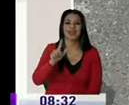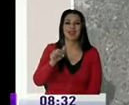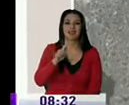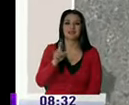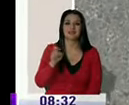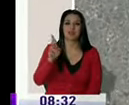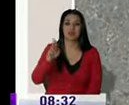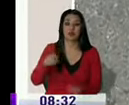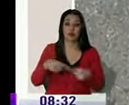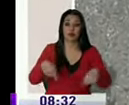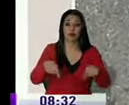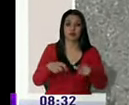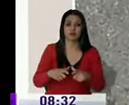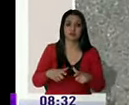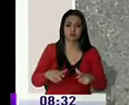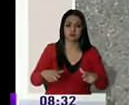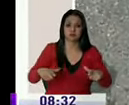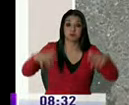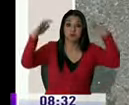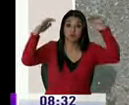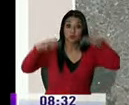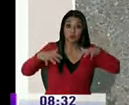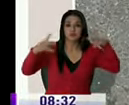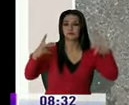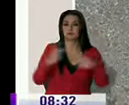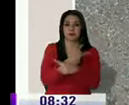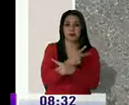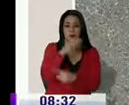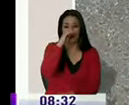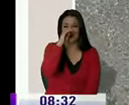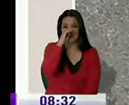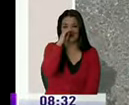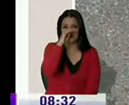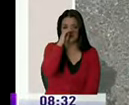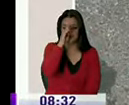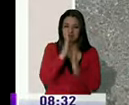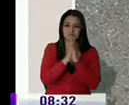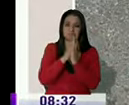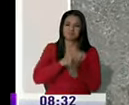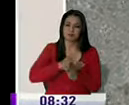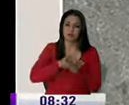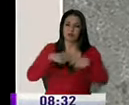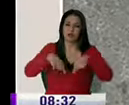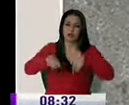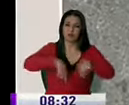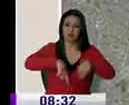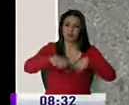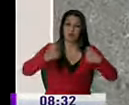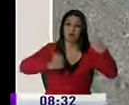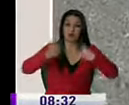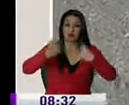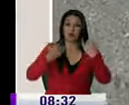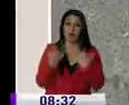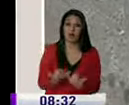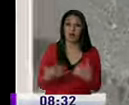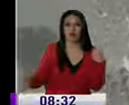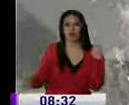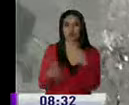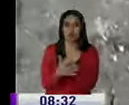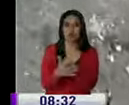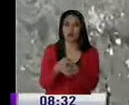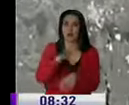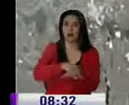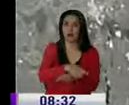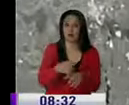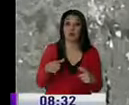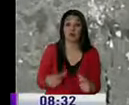está hundiendo más y más, y con la lluvia se puede hacer uno grande. Por favor, pues circulan autos en doble dirección, hoy hubo un choque por evitar caer en este